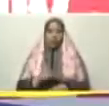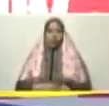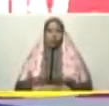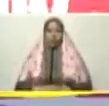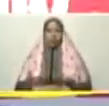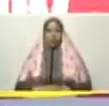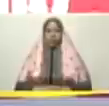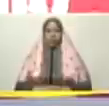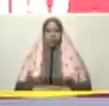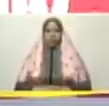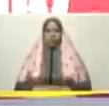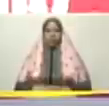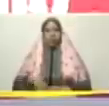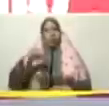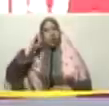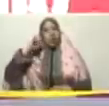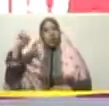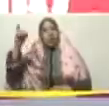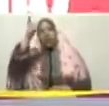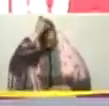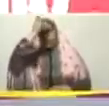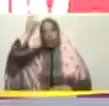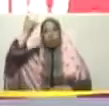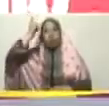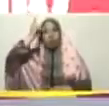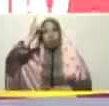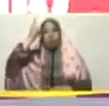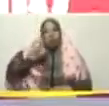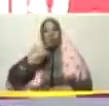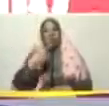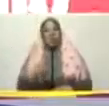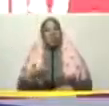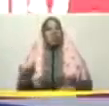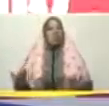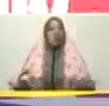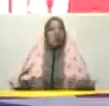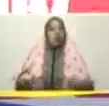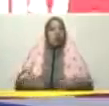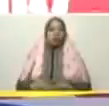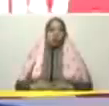son ideas que dice diosdado etc